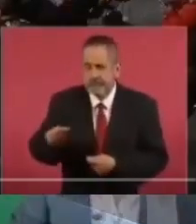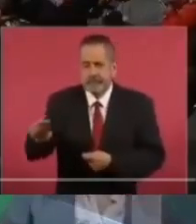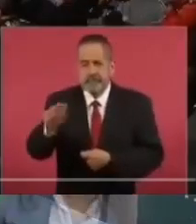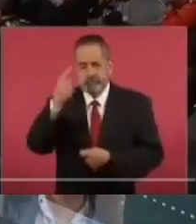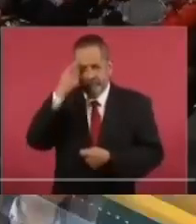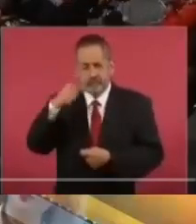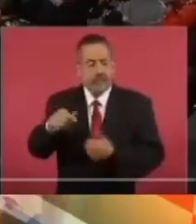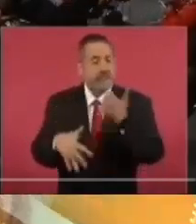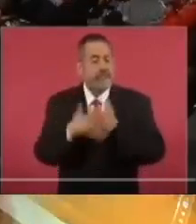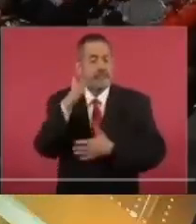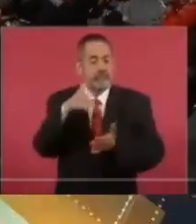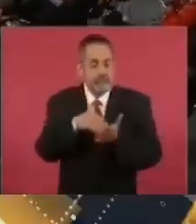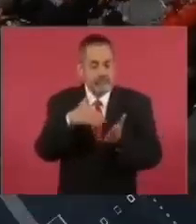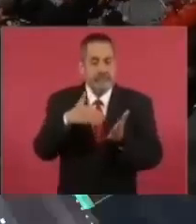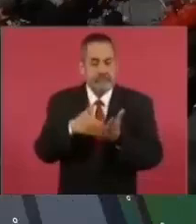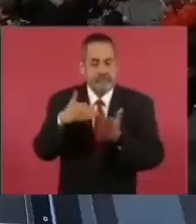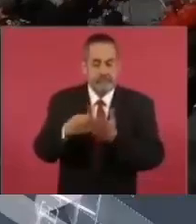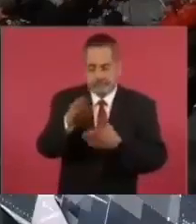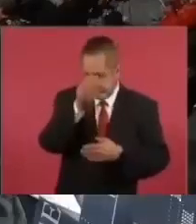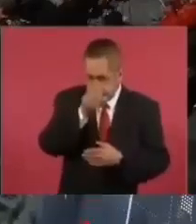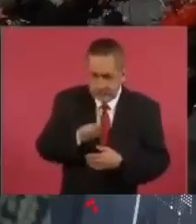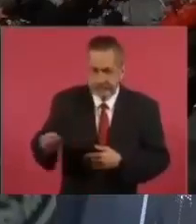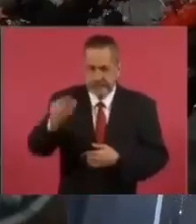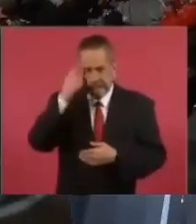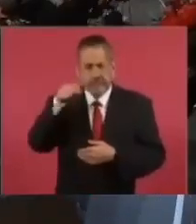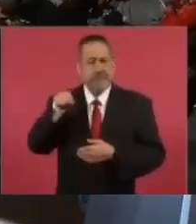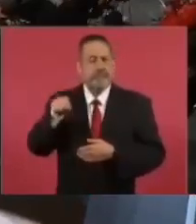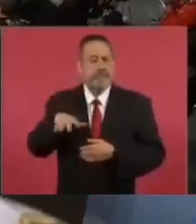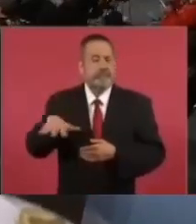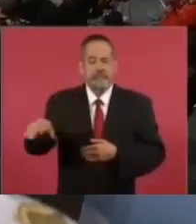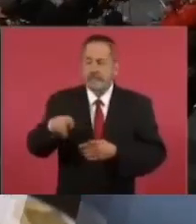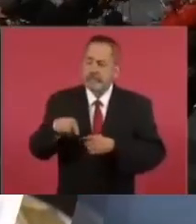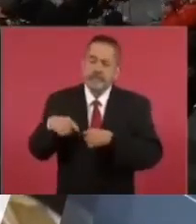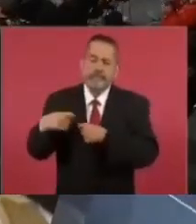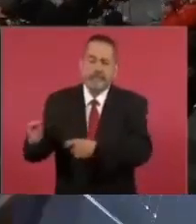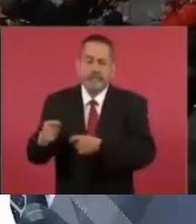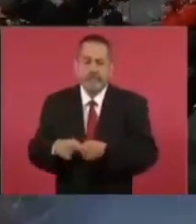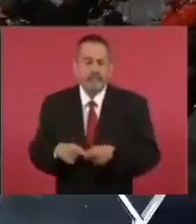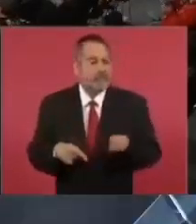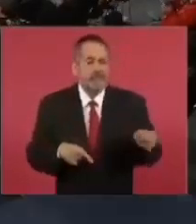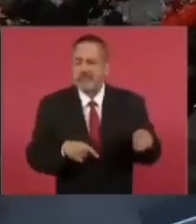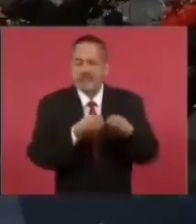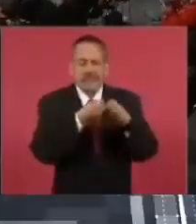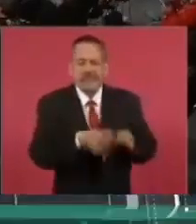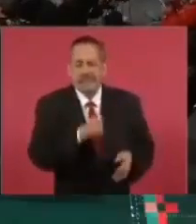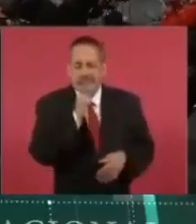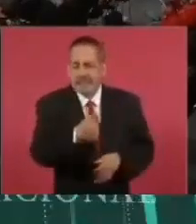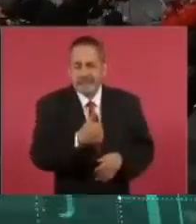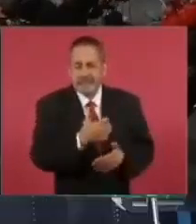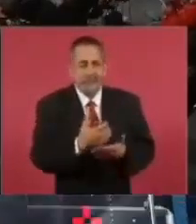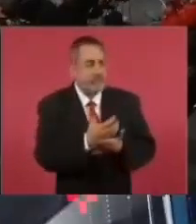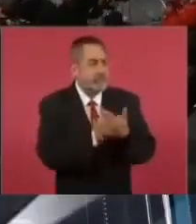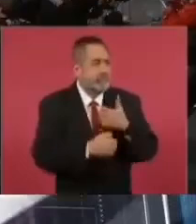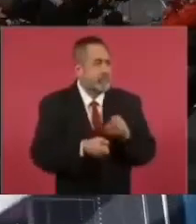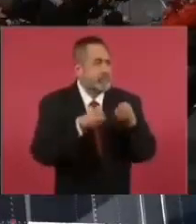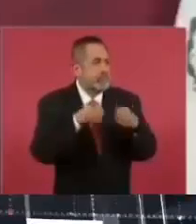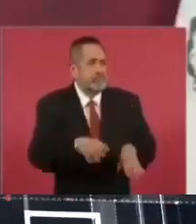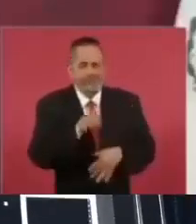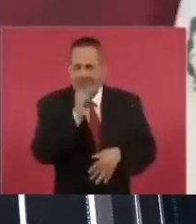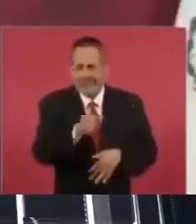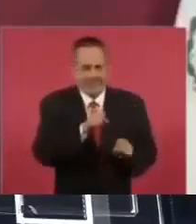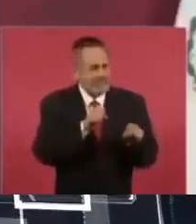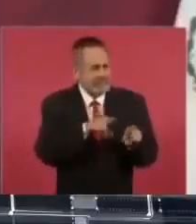destinar esos 15 mil millones que no les afectan en lo laboral,